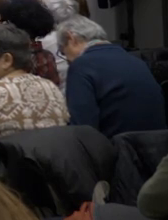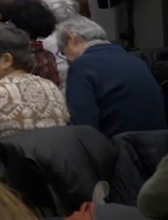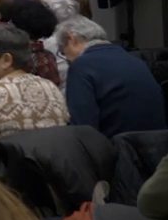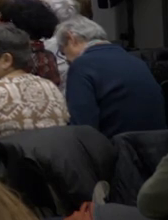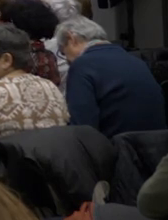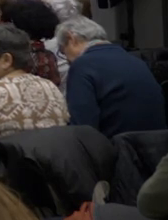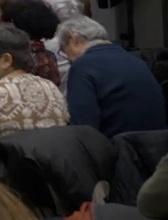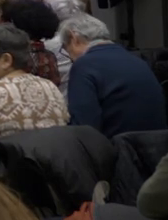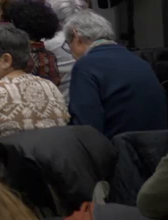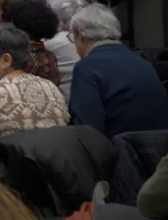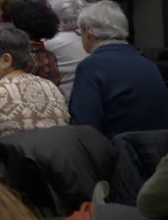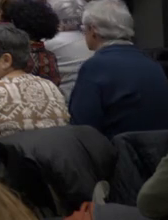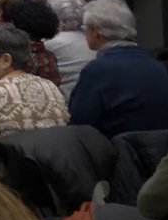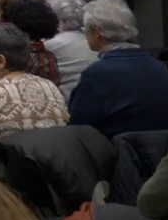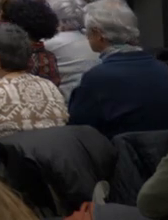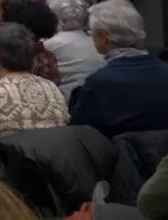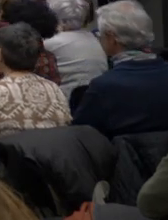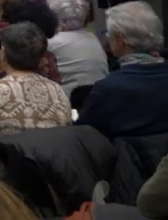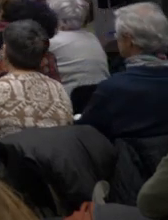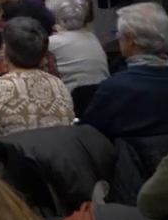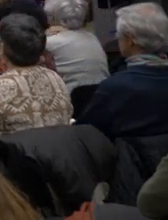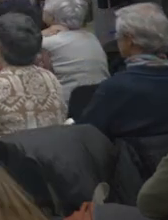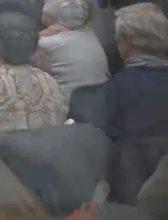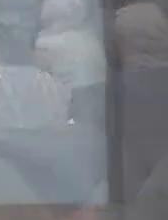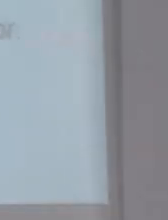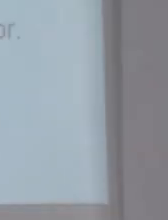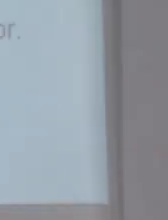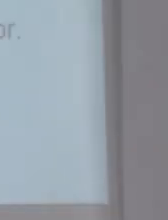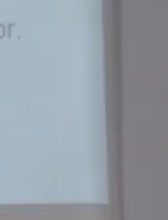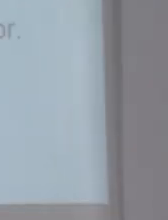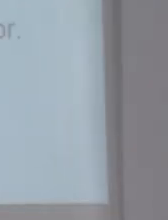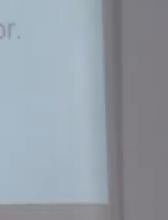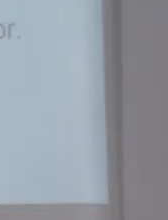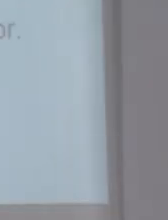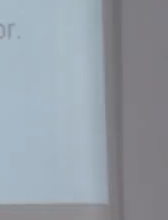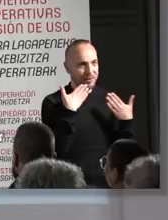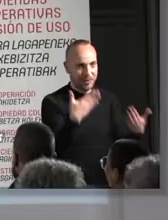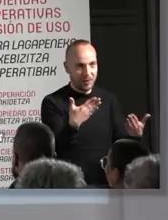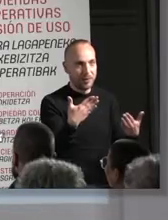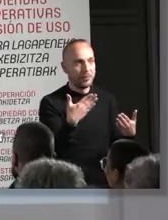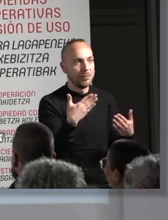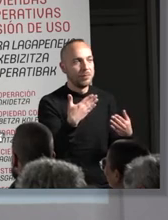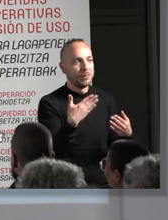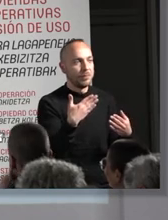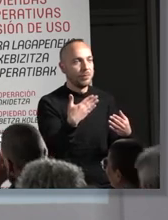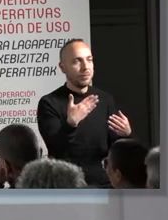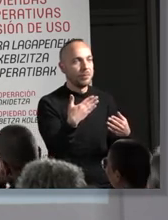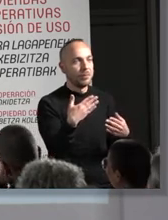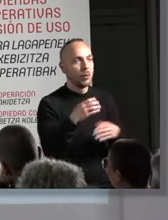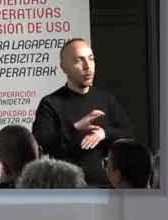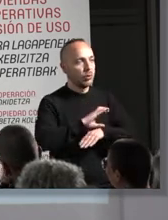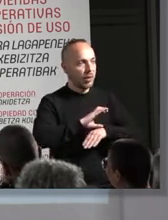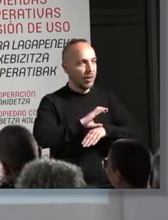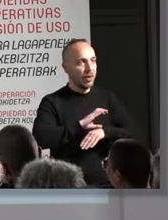Vale, disculpad. Buenas tardes. En primer lugar, muchas gracias a la consejera, a la